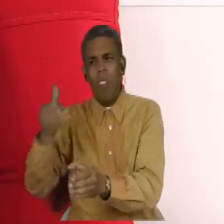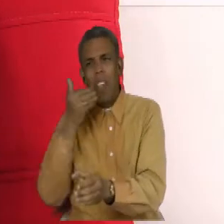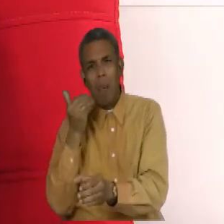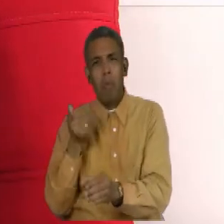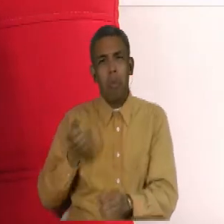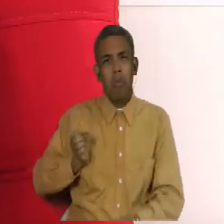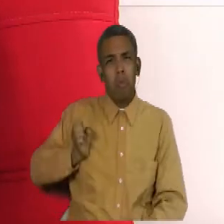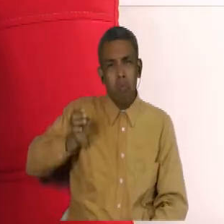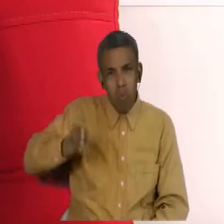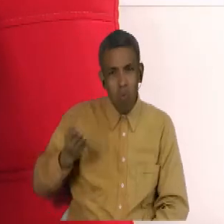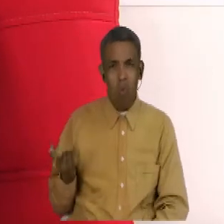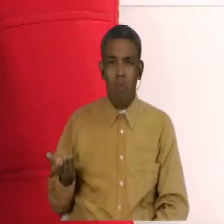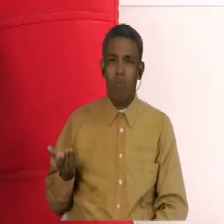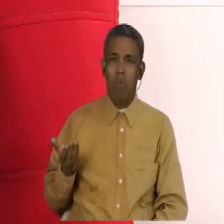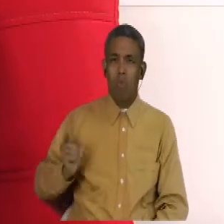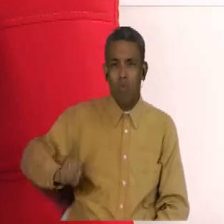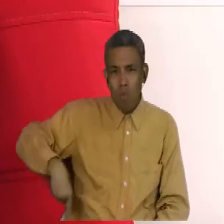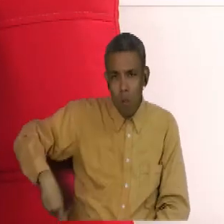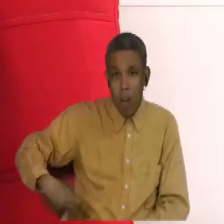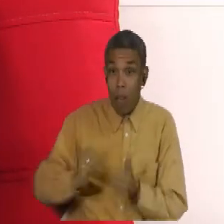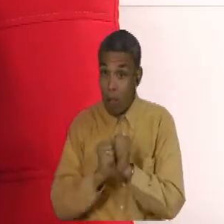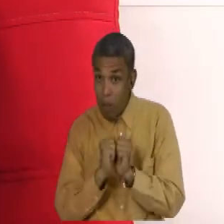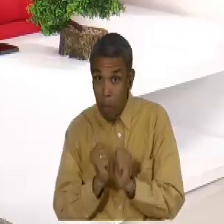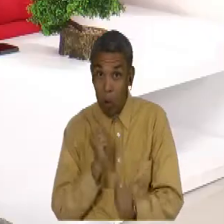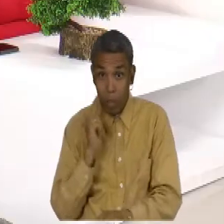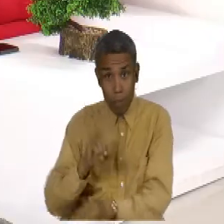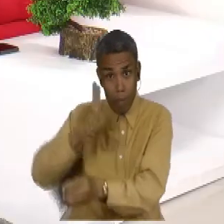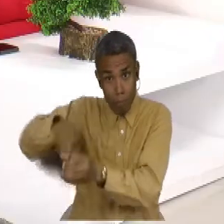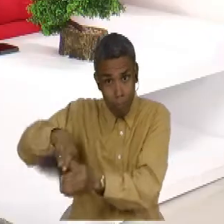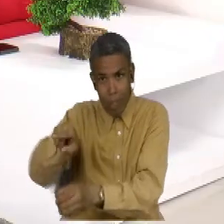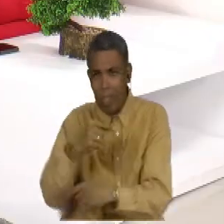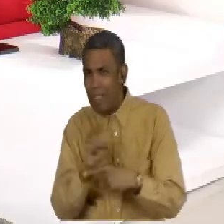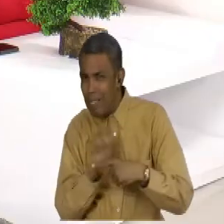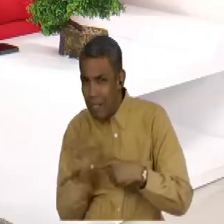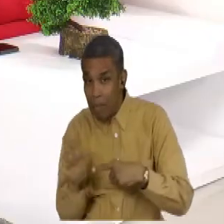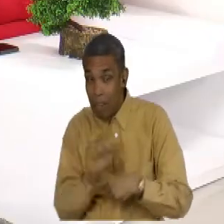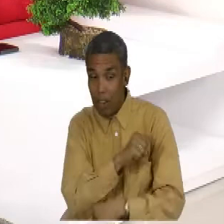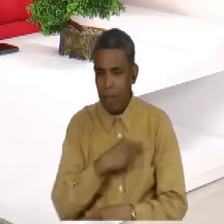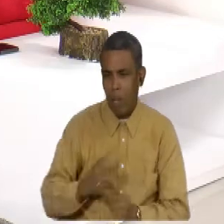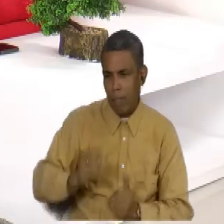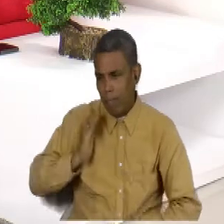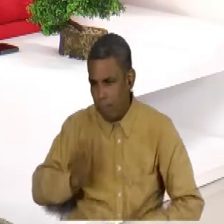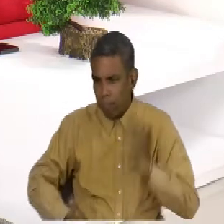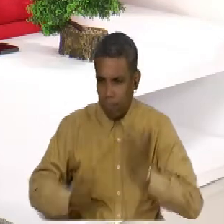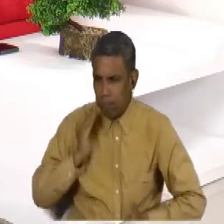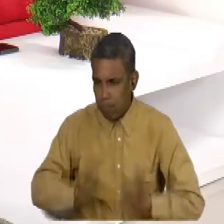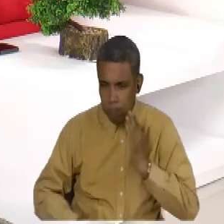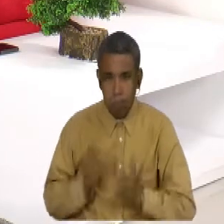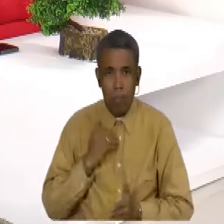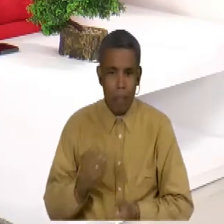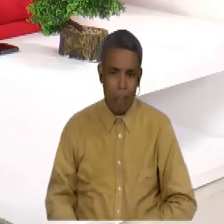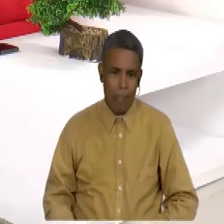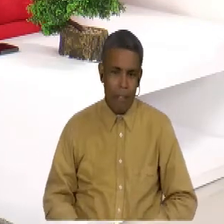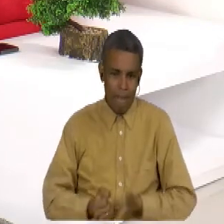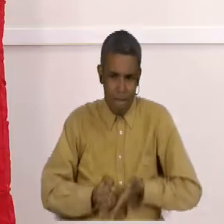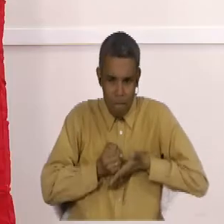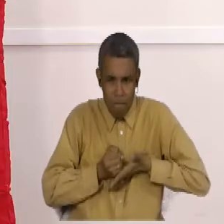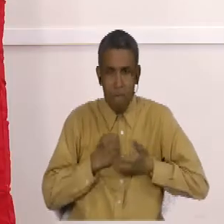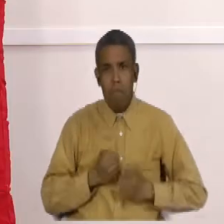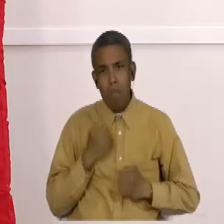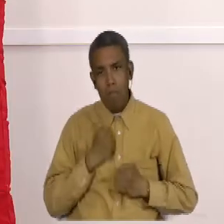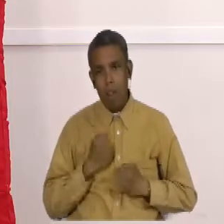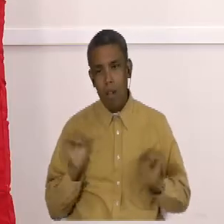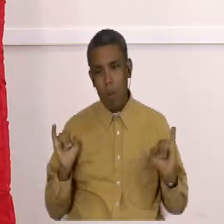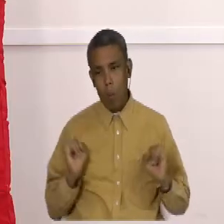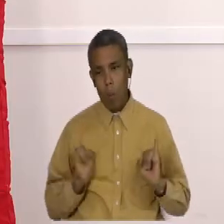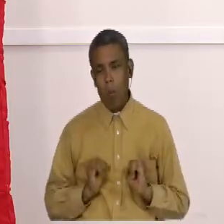el día normal, el día de colegio, etcétera. Sí, señor. Y adicional a lo que dice el doctor, el tema de las loncheras. Acostumbramos a dejarle